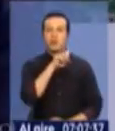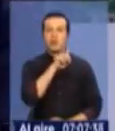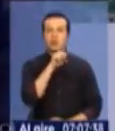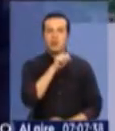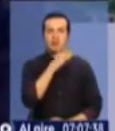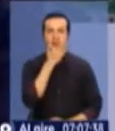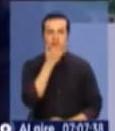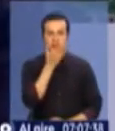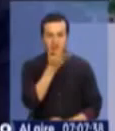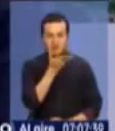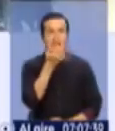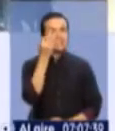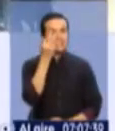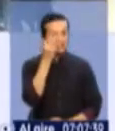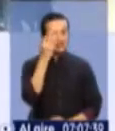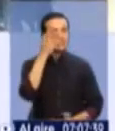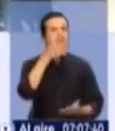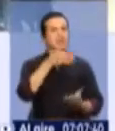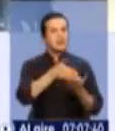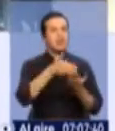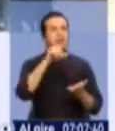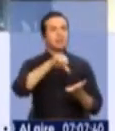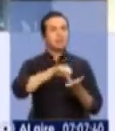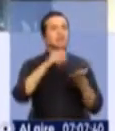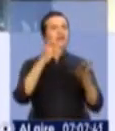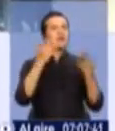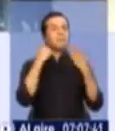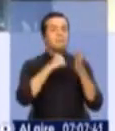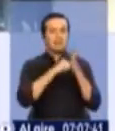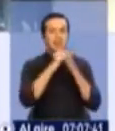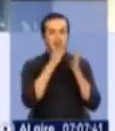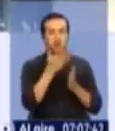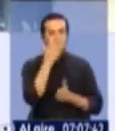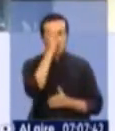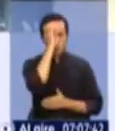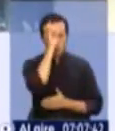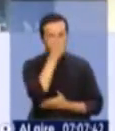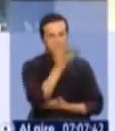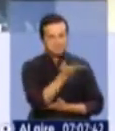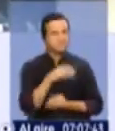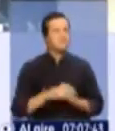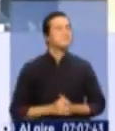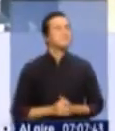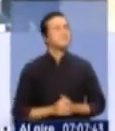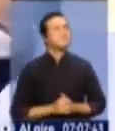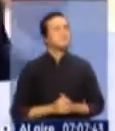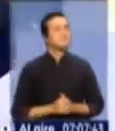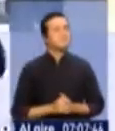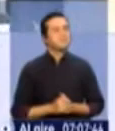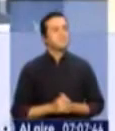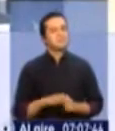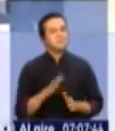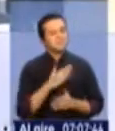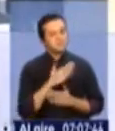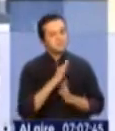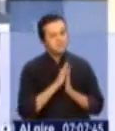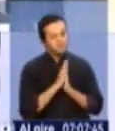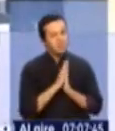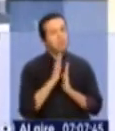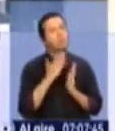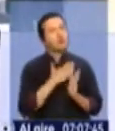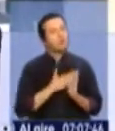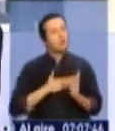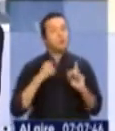para la fiesta doctrina llegué raúl lo lo voy a le voy a encomendar que celebre por mí en